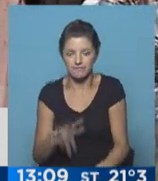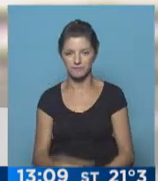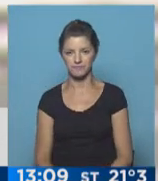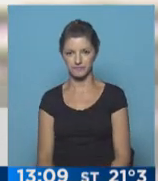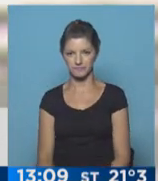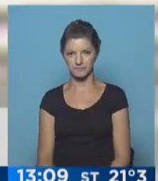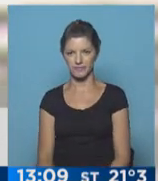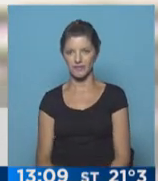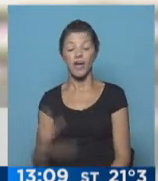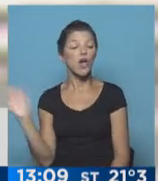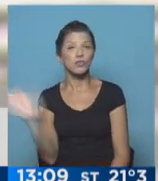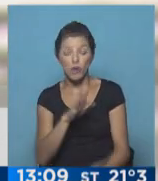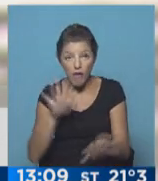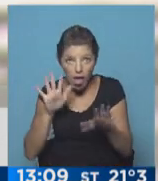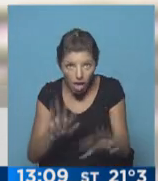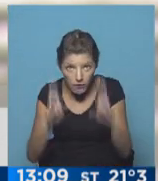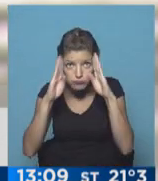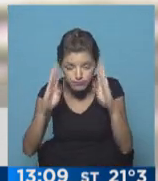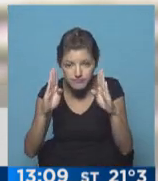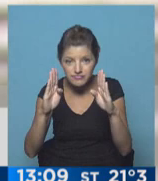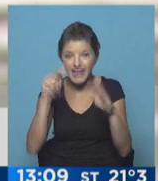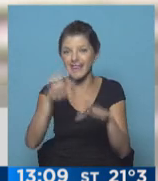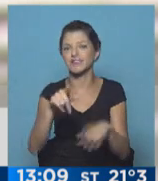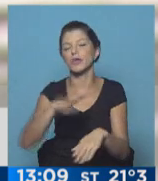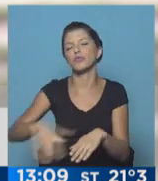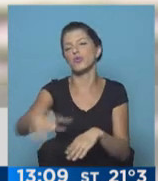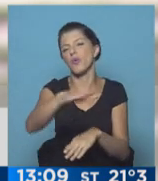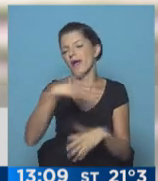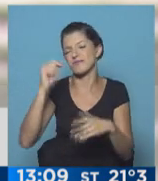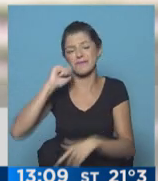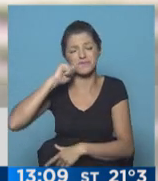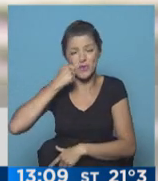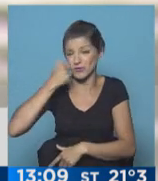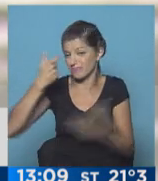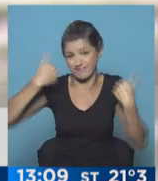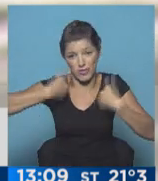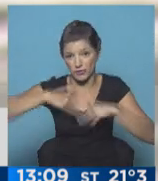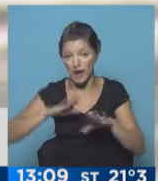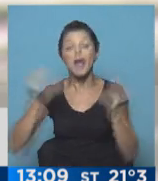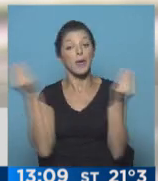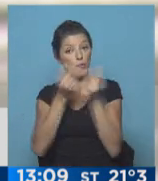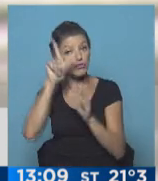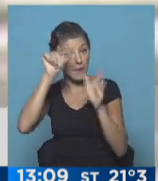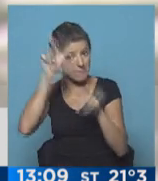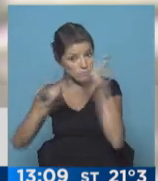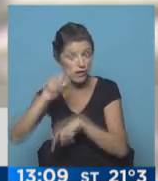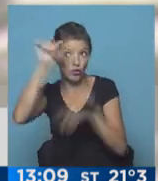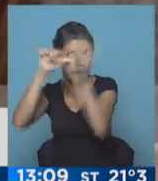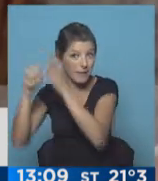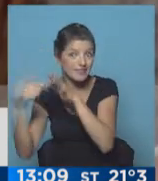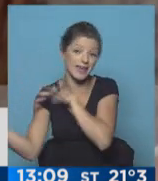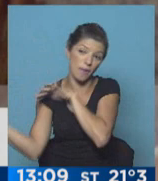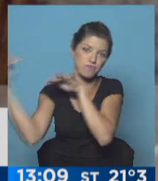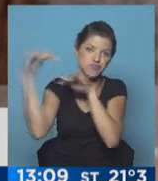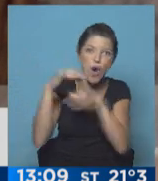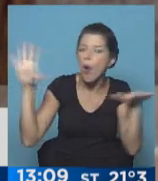Estamos todos hipnotizados frente a esta maravilla natural. Que bueno, los extranjeros que nos visitan han tenido la suerte de llegar